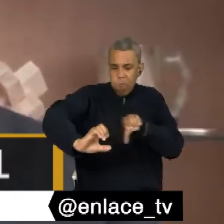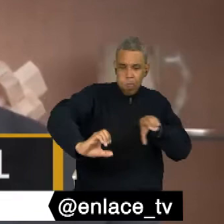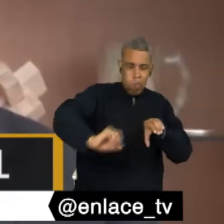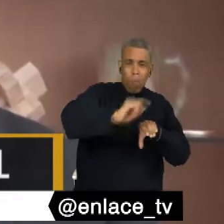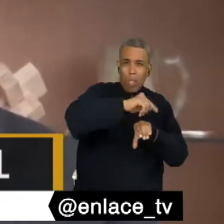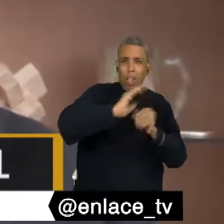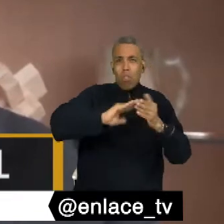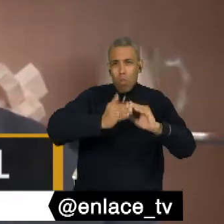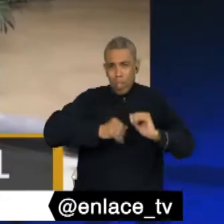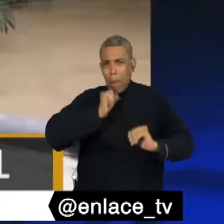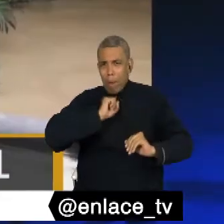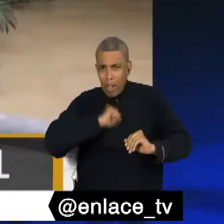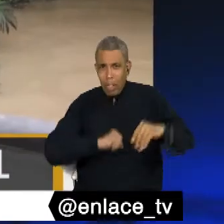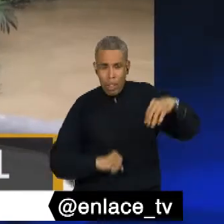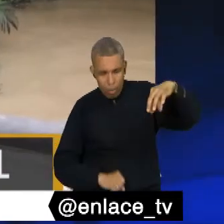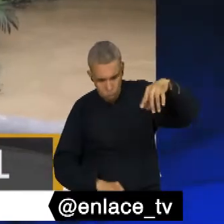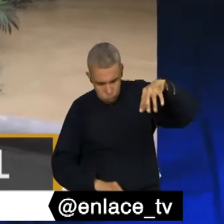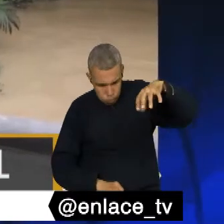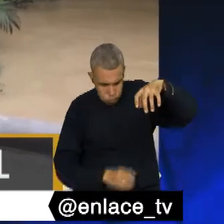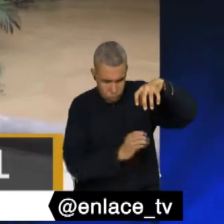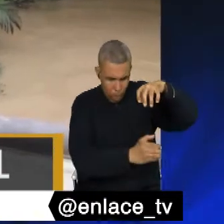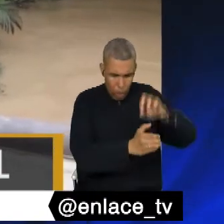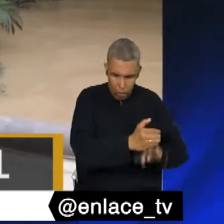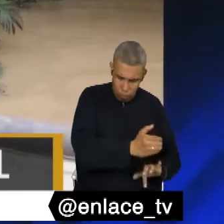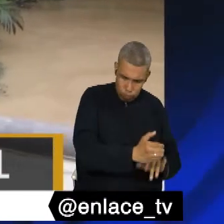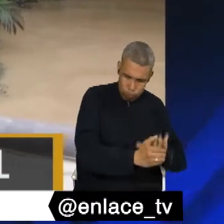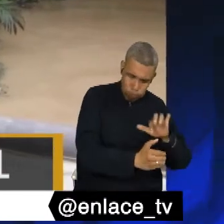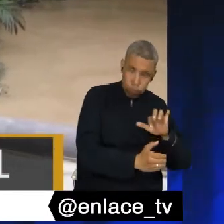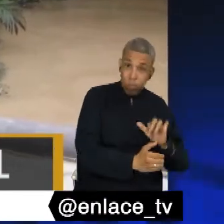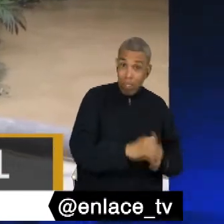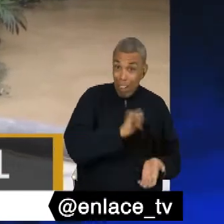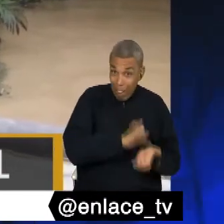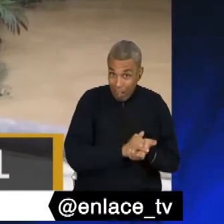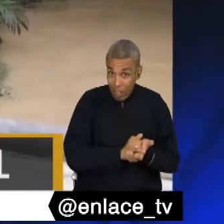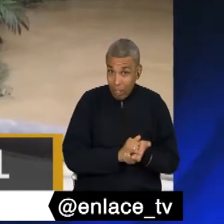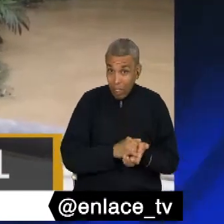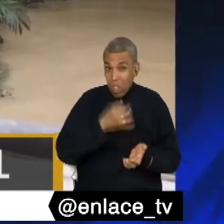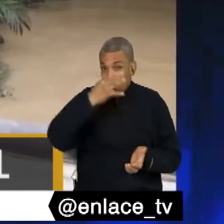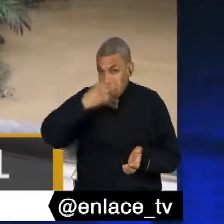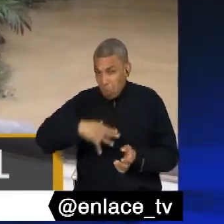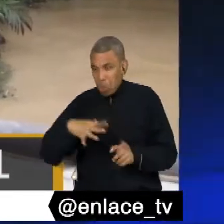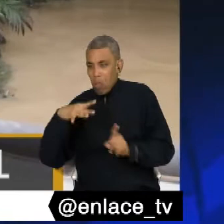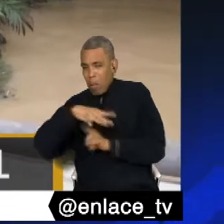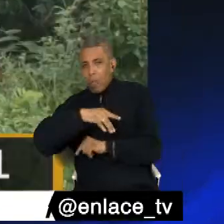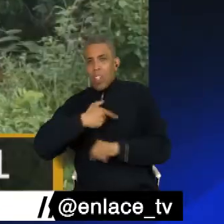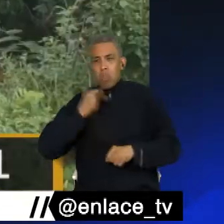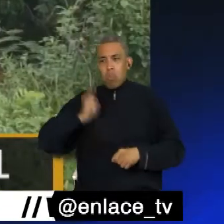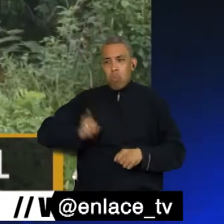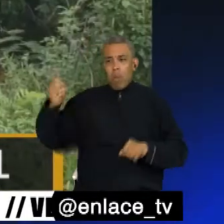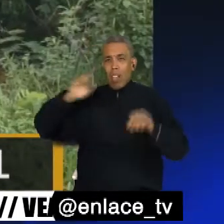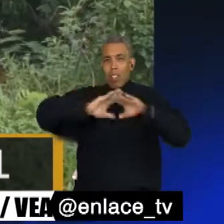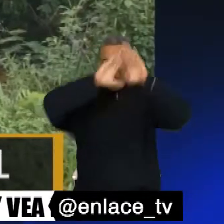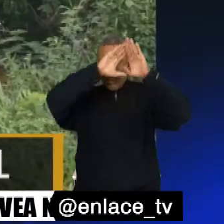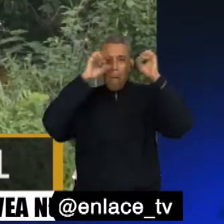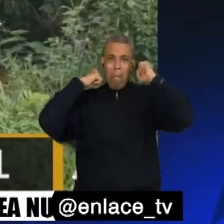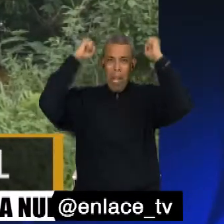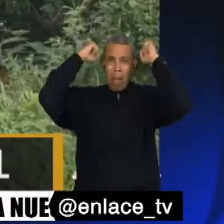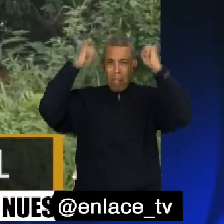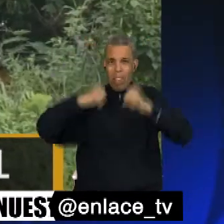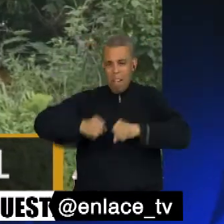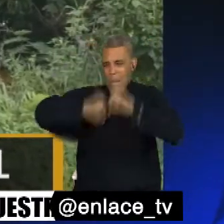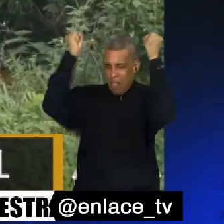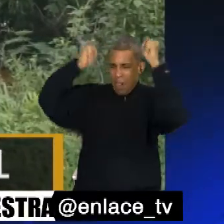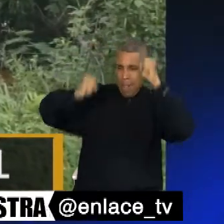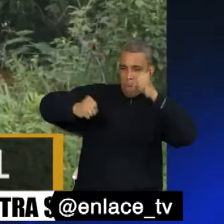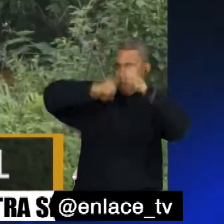dado contra la infraestructura, los regueros de petróleo que ha habido en la región, que están contaminando las aguas que surten el